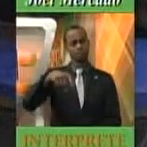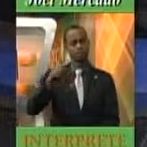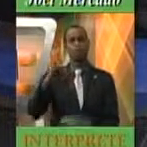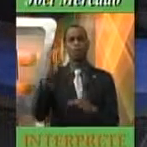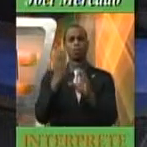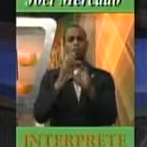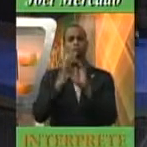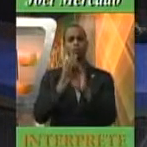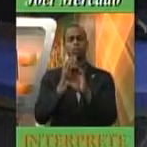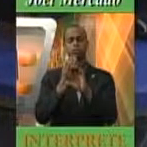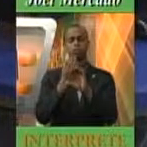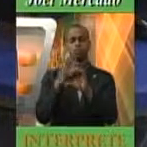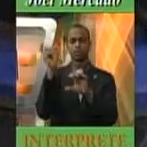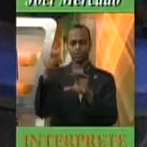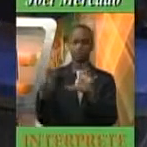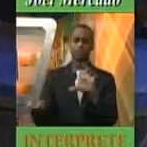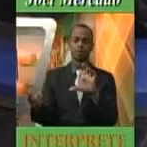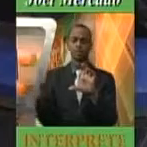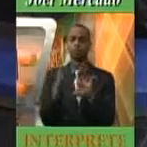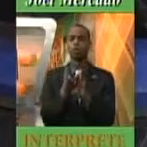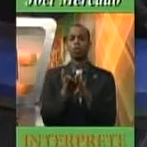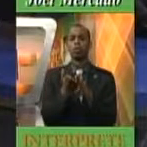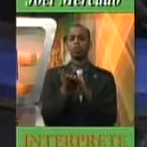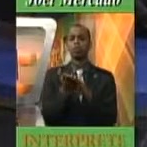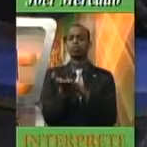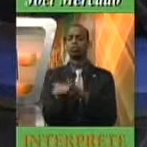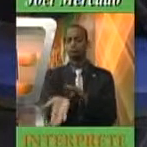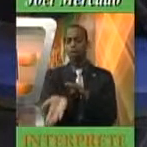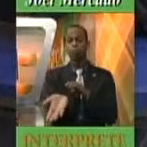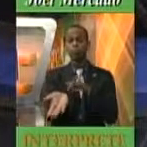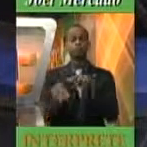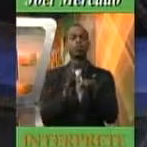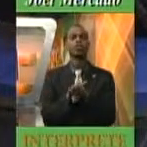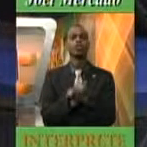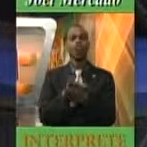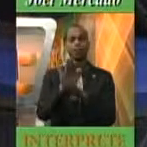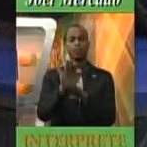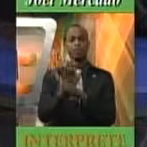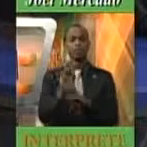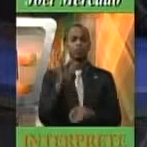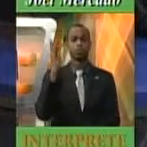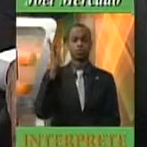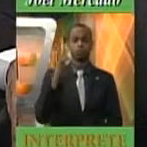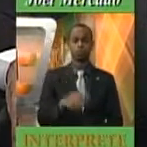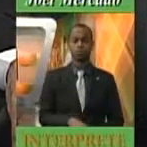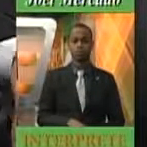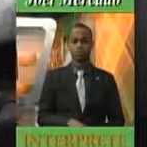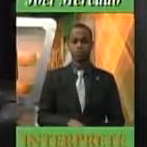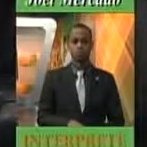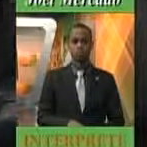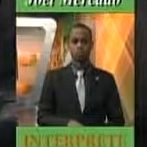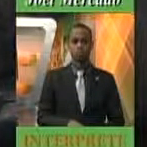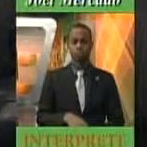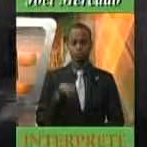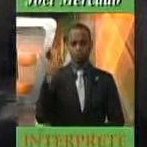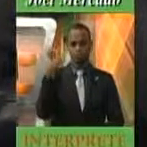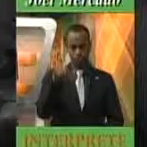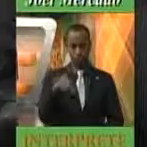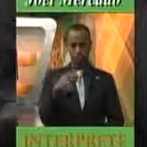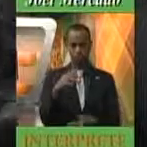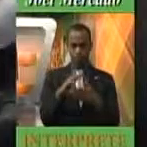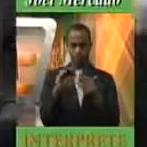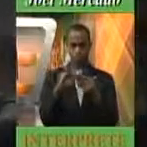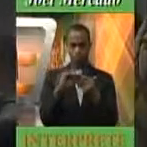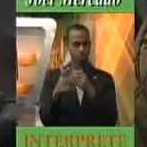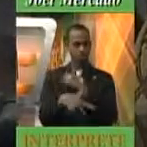trabajo tengan esa plataforma, esa ¿por rampa. Porque él tuvo que vender esa, o vendió, o dijo que se